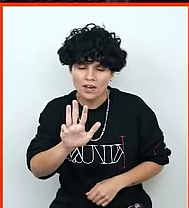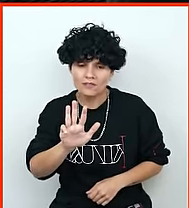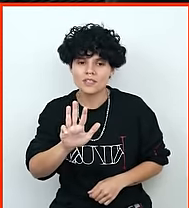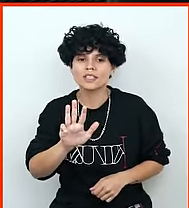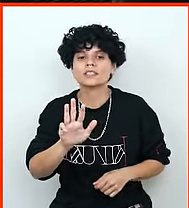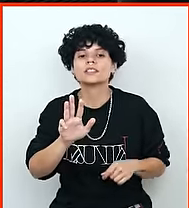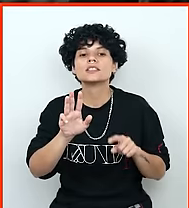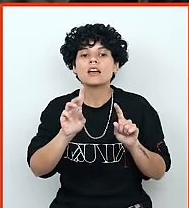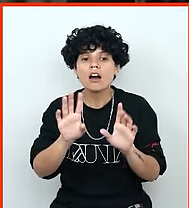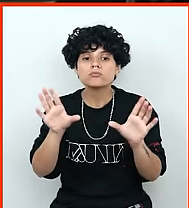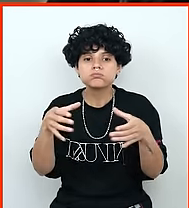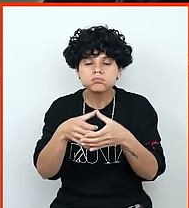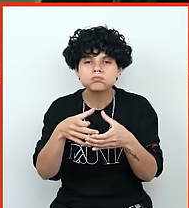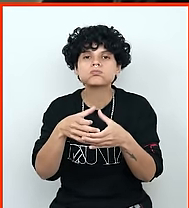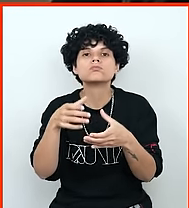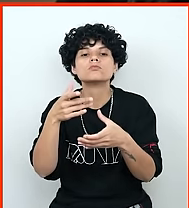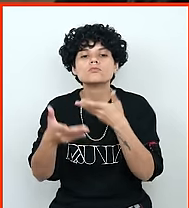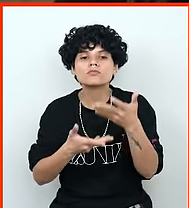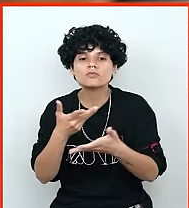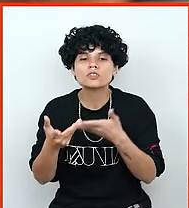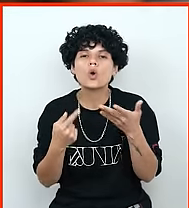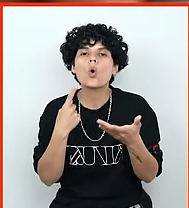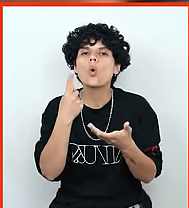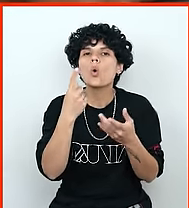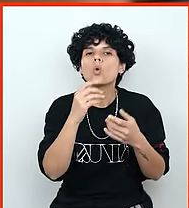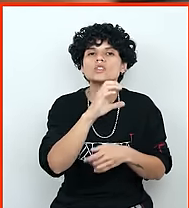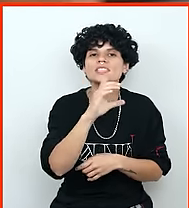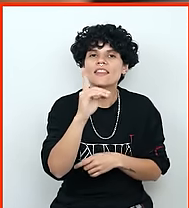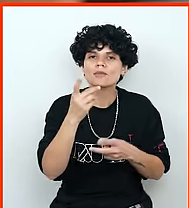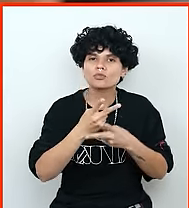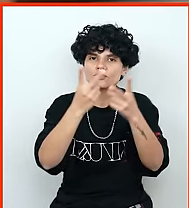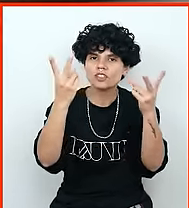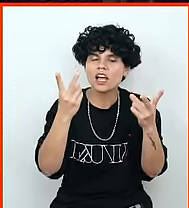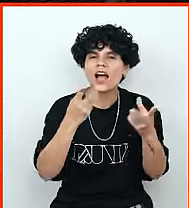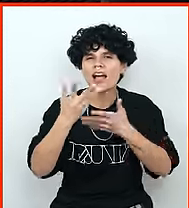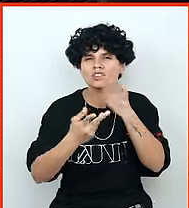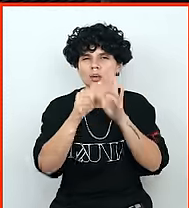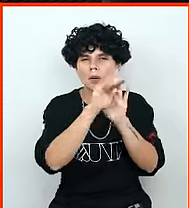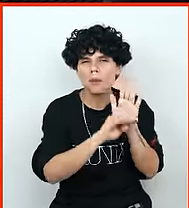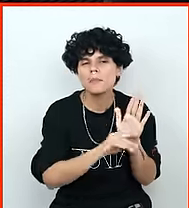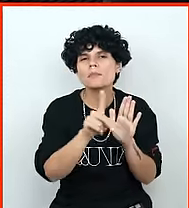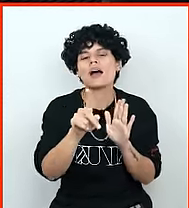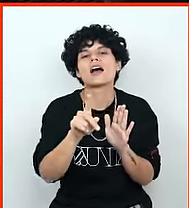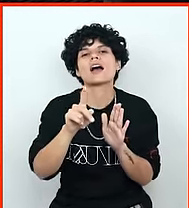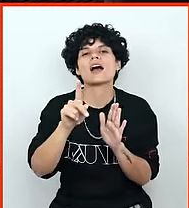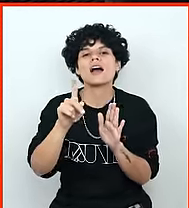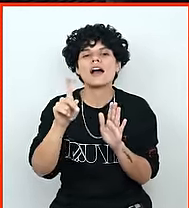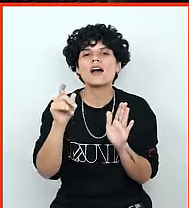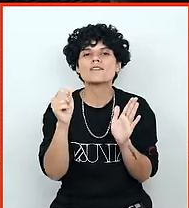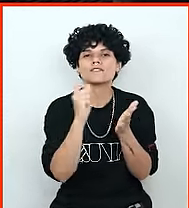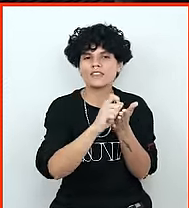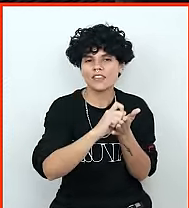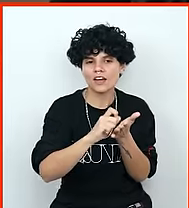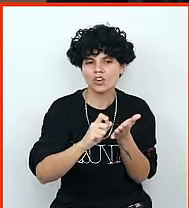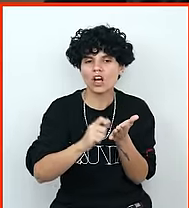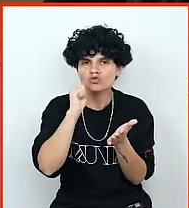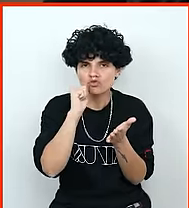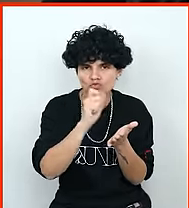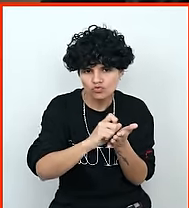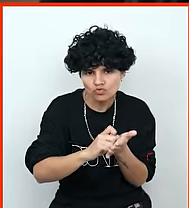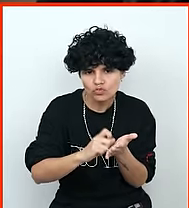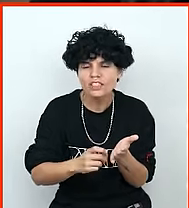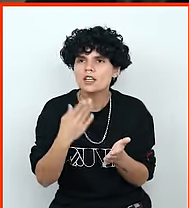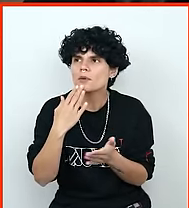de la MS, sacan el disco Bitácore, ¿no? 2013, Jardín del Sótano, y 2016, Elefante, ¿no?